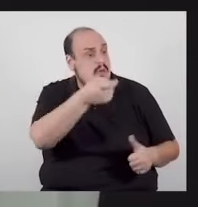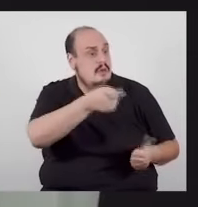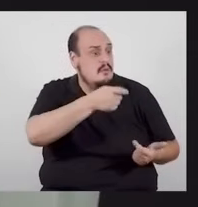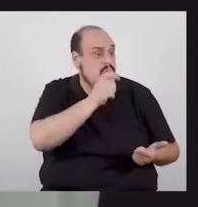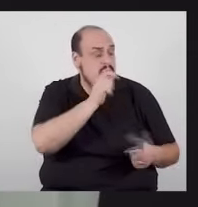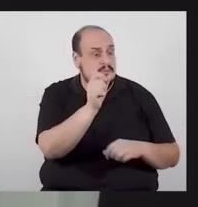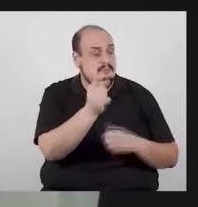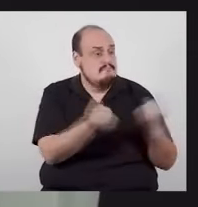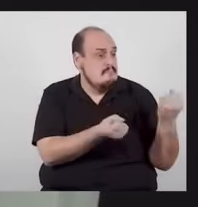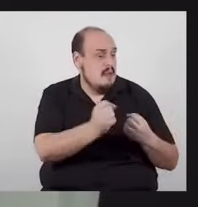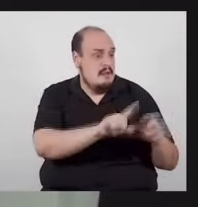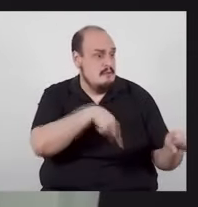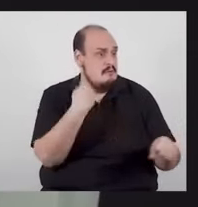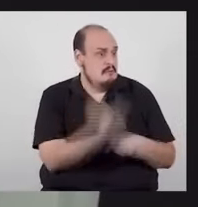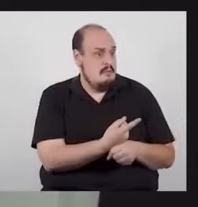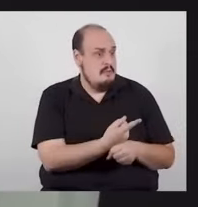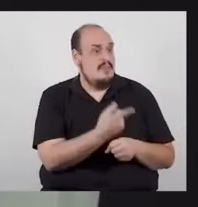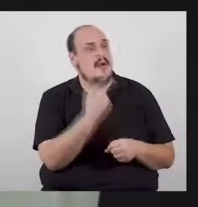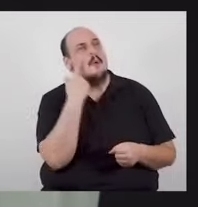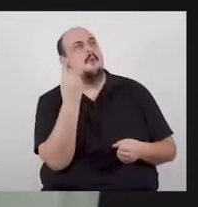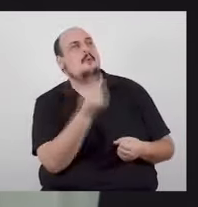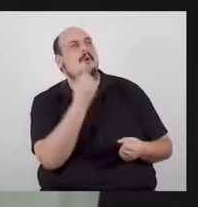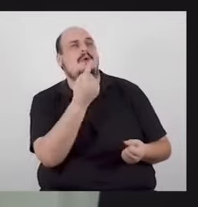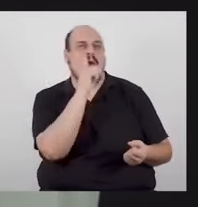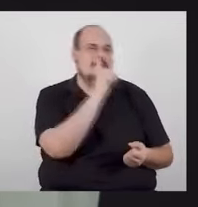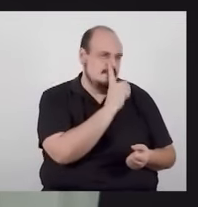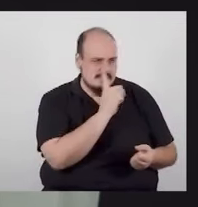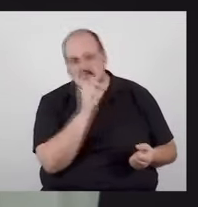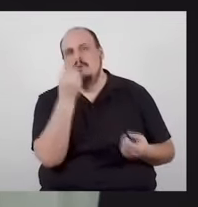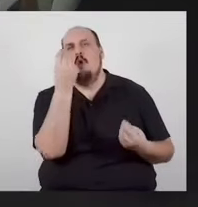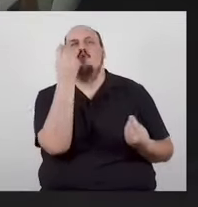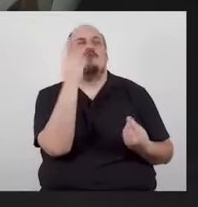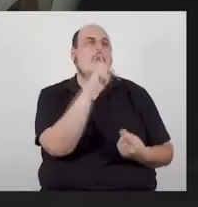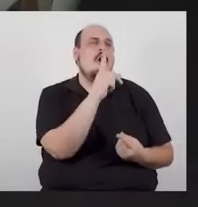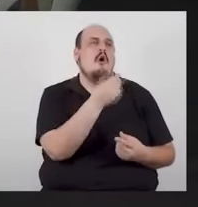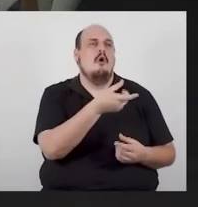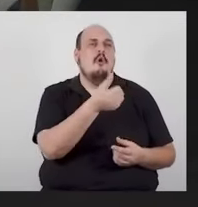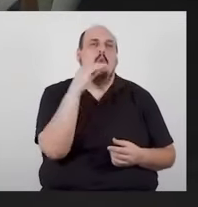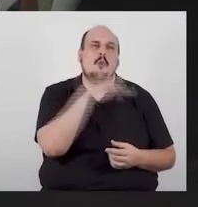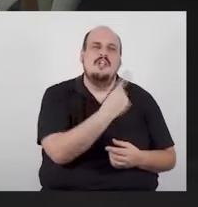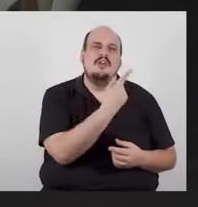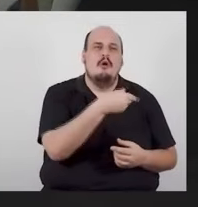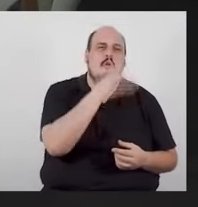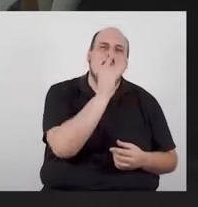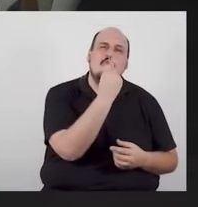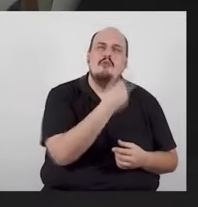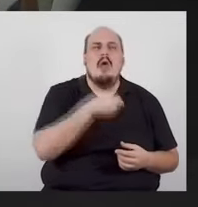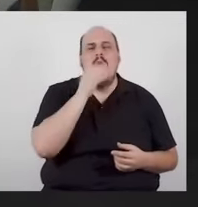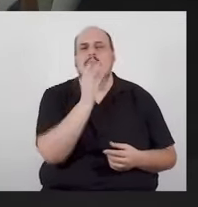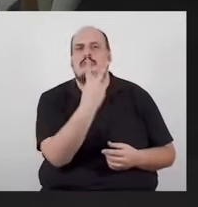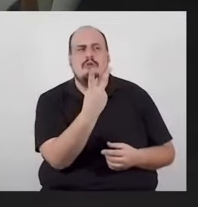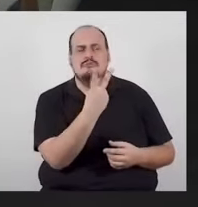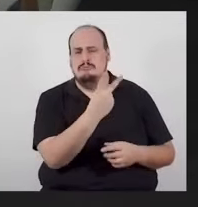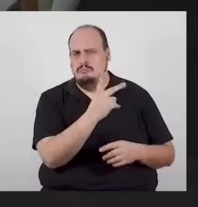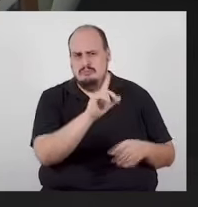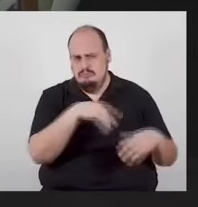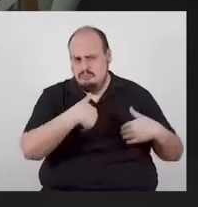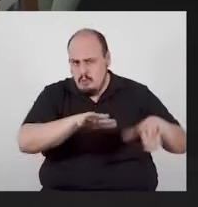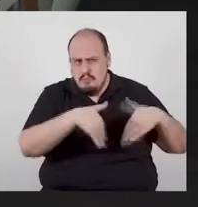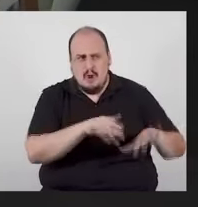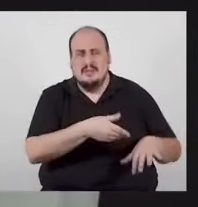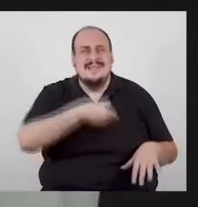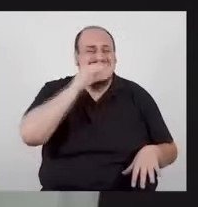no podés manejar y no podés especular si es un pase, si es una copa de vino, dos copas de vino, no, no podés tomar. Y ahora, bueno,